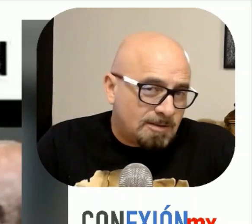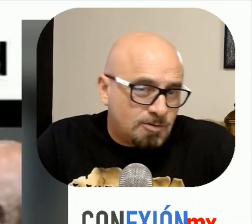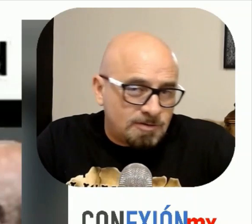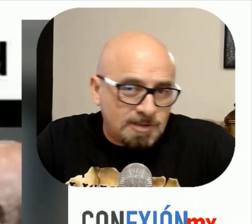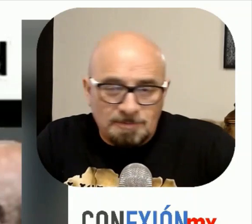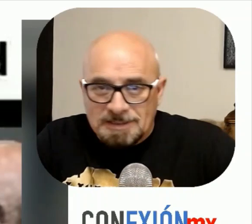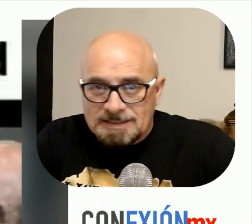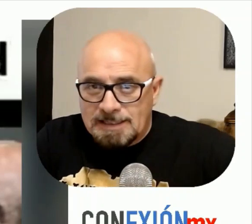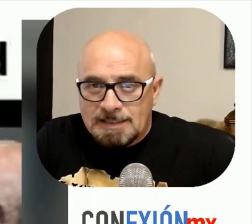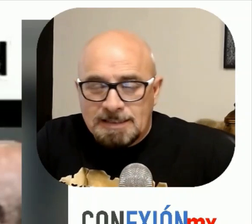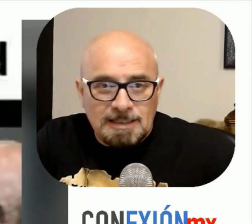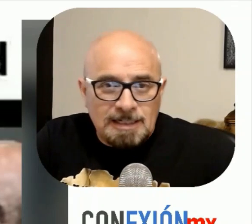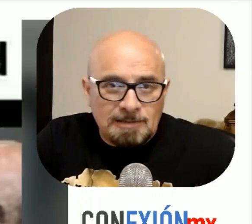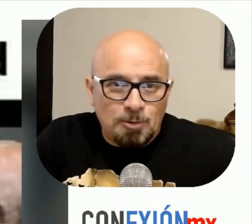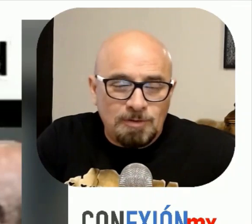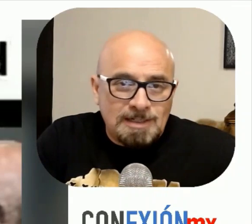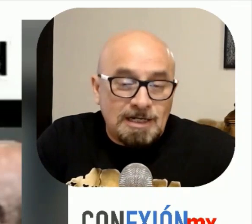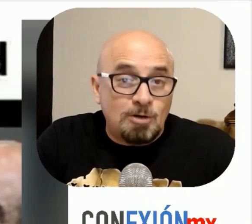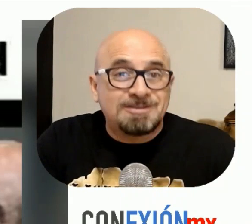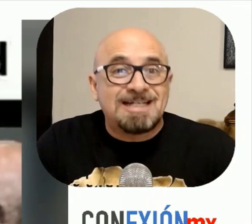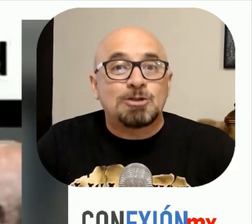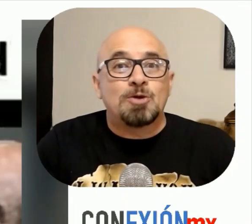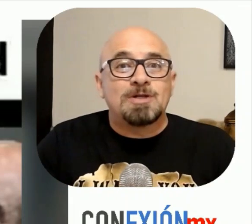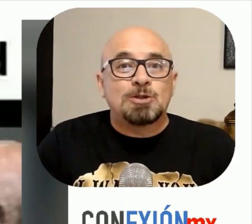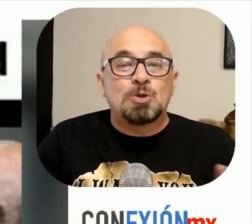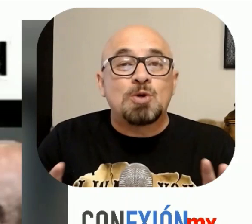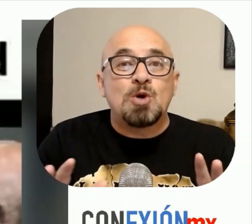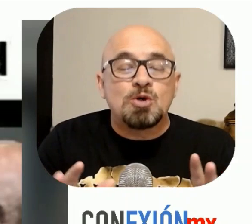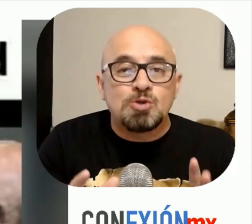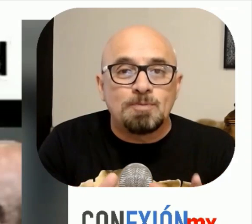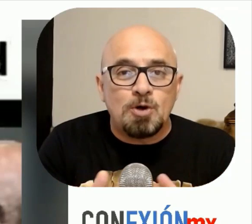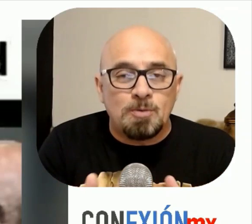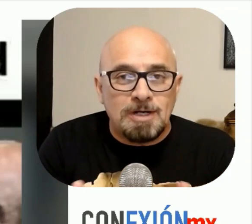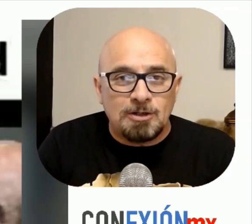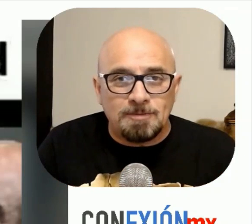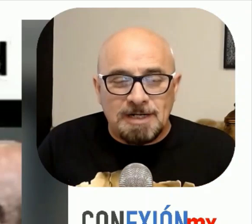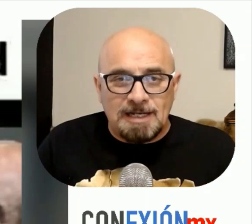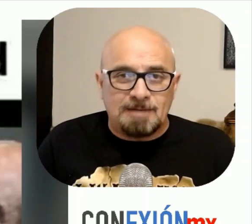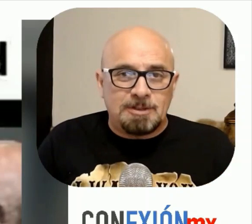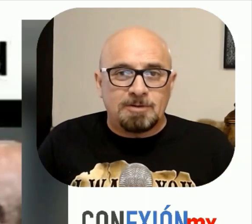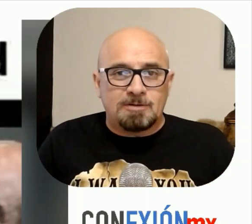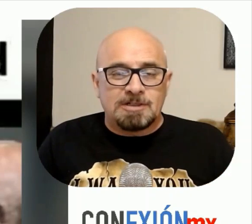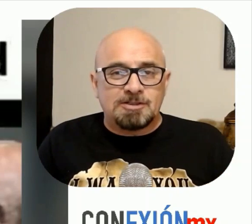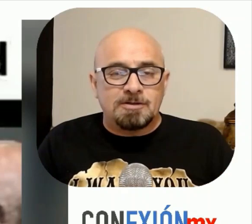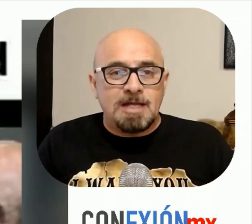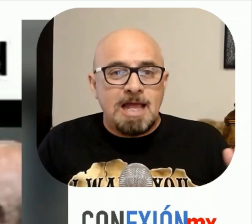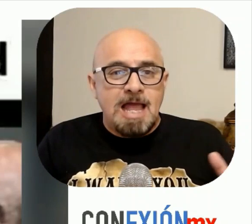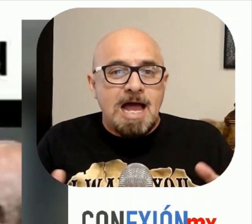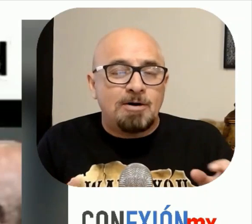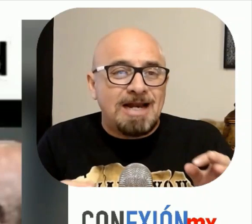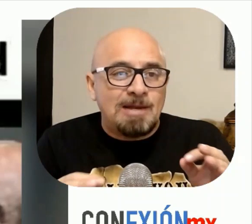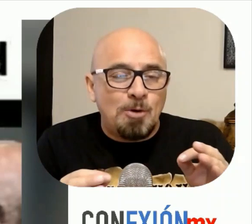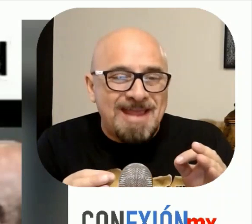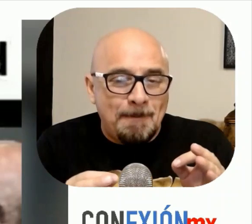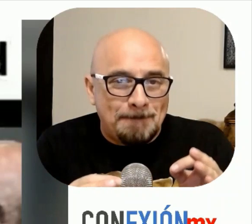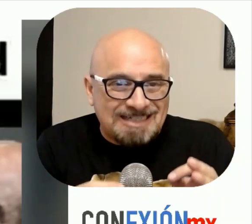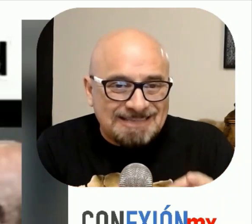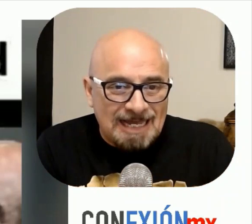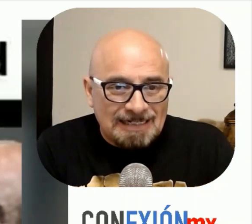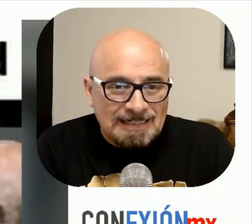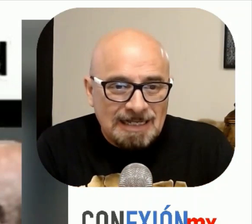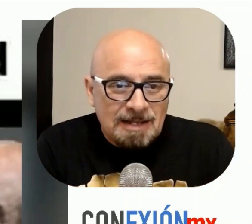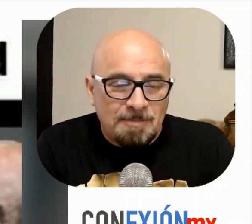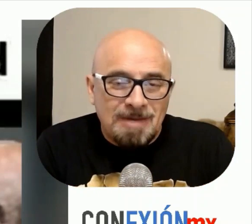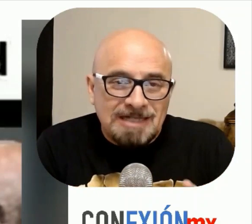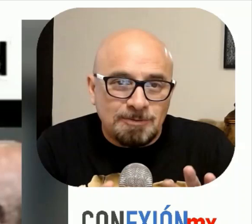Bueno, ya escuchó usted al presidente de la República, cómo está todo el truco, cochupo, como le nombra él, amigo de Conexión. Ahora le voy a